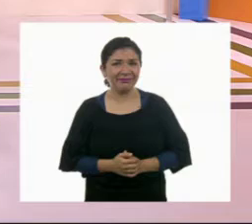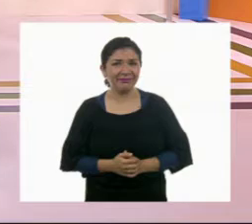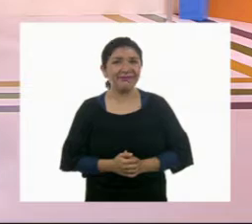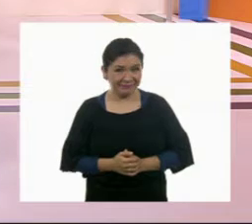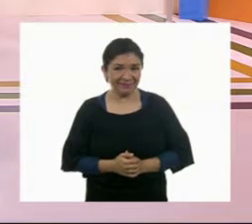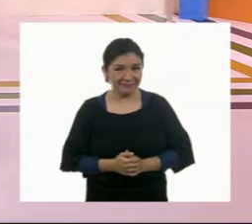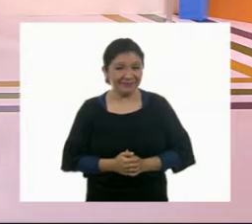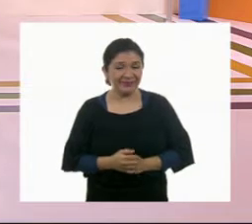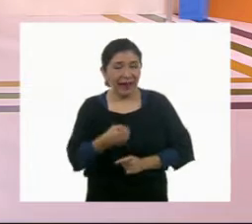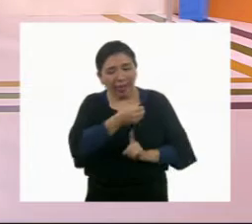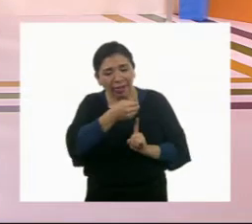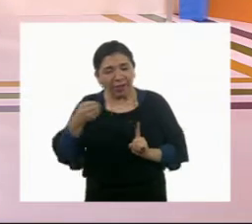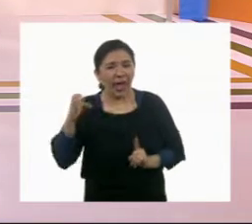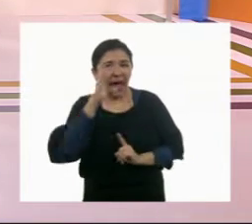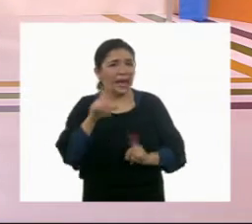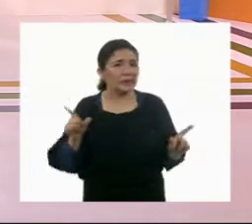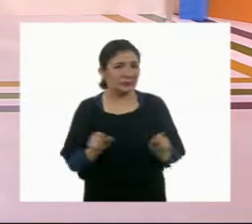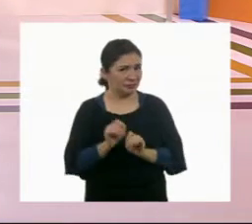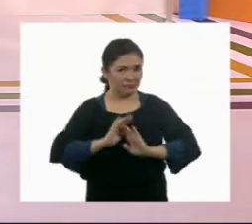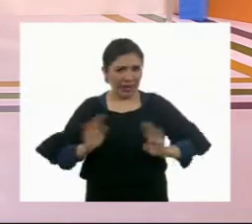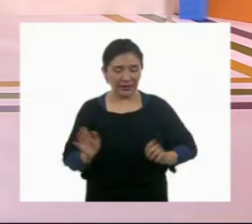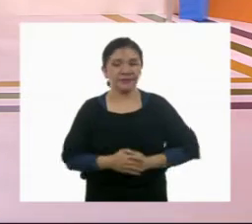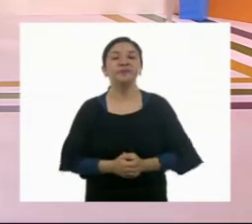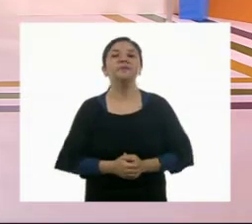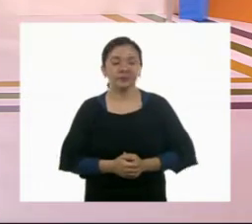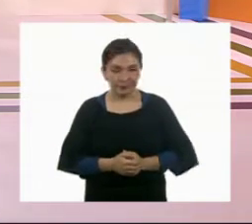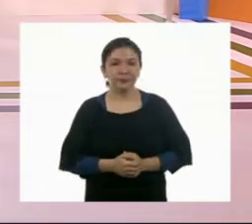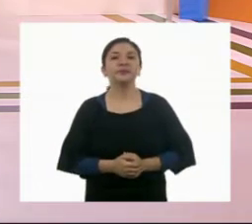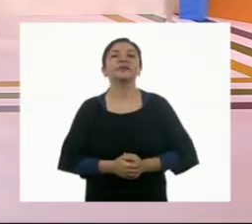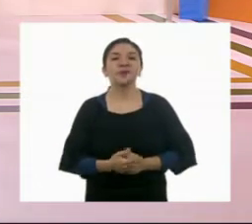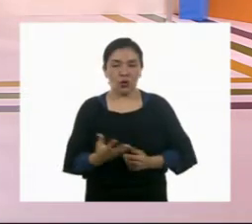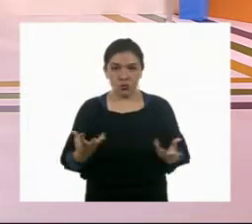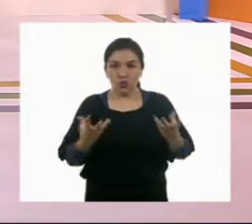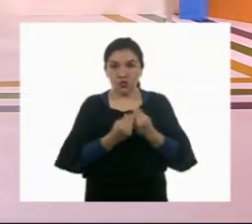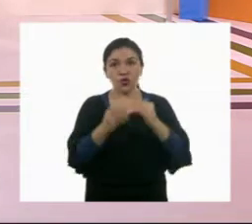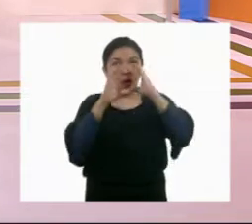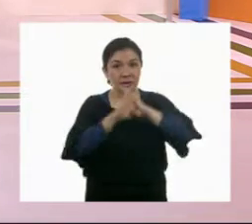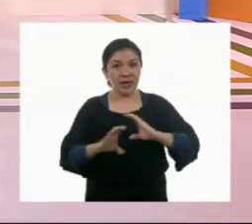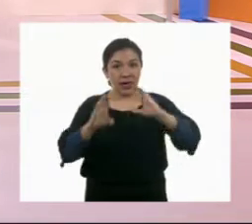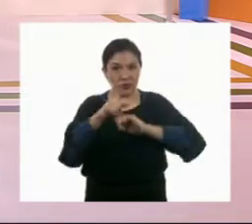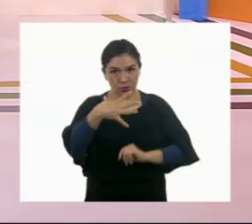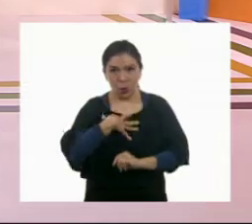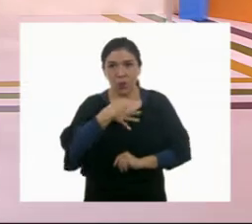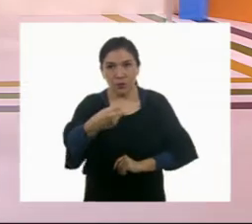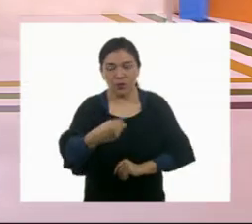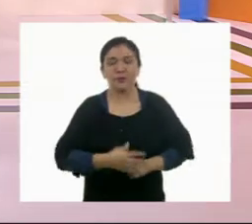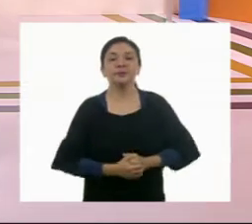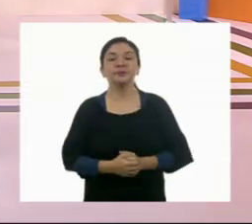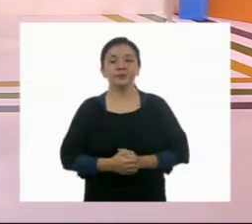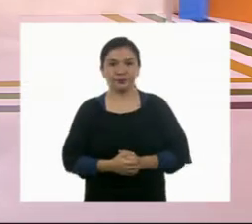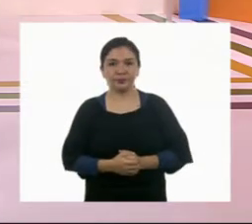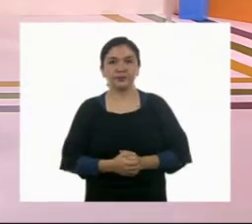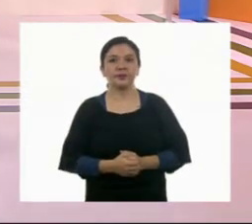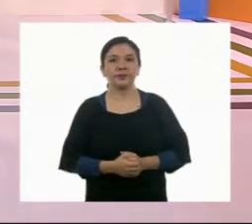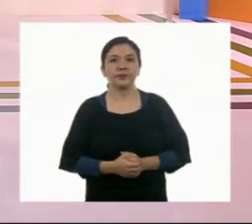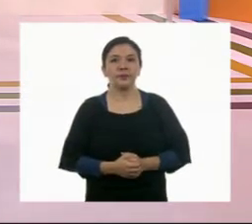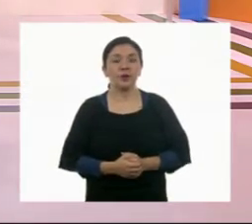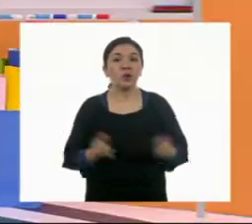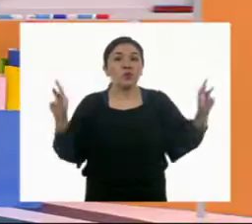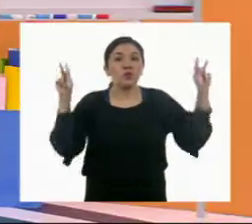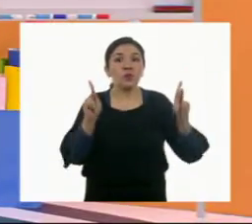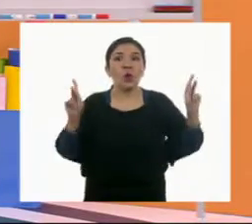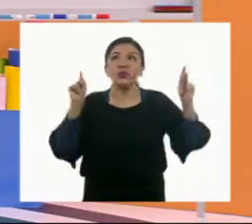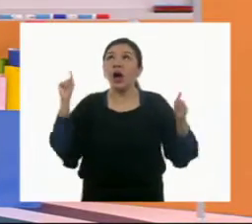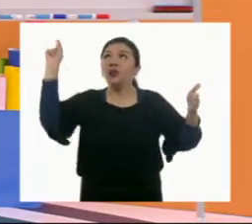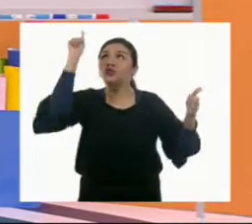Es toda la canción, ¿no? A ver, si quieren vamos a cantarla todos. Ustedes repítanla con nosotros. Una, dos, tres.